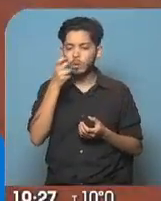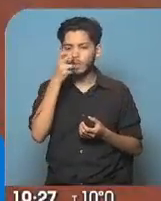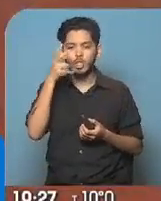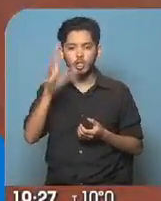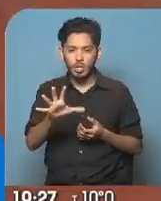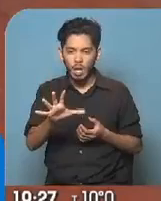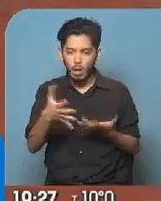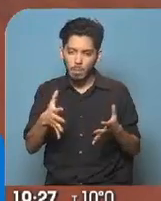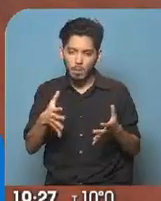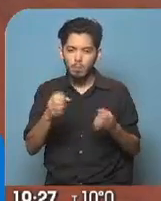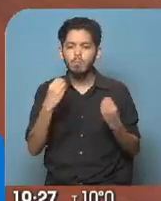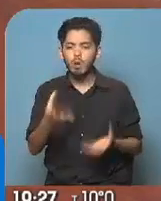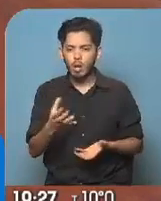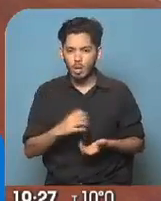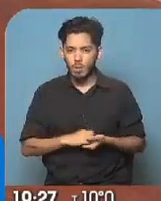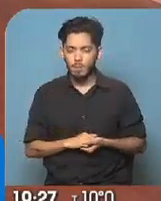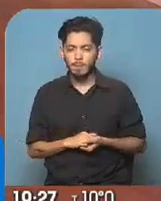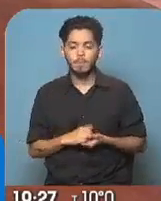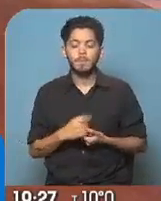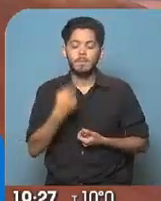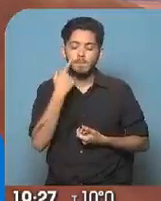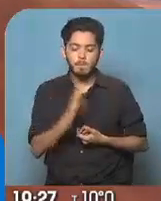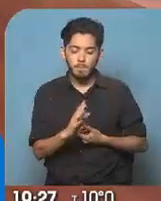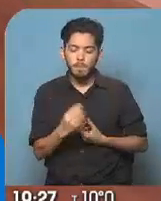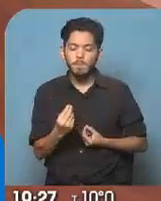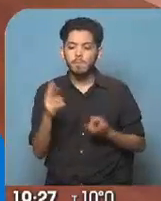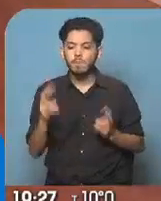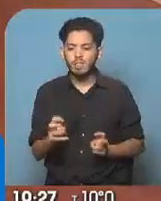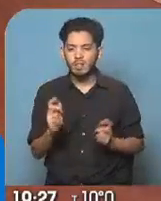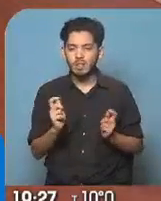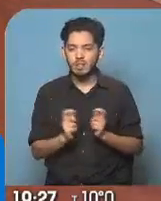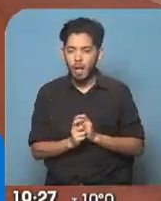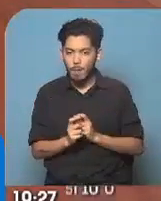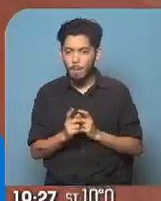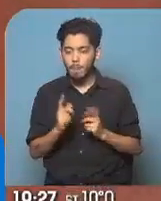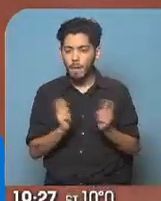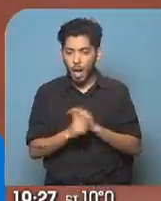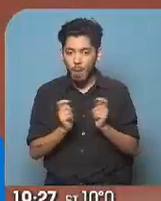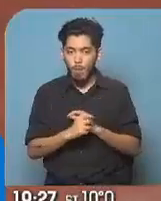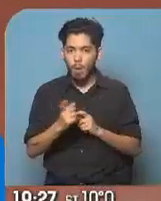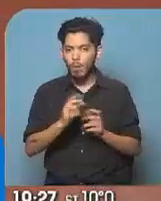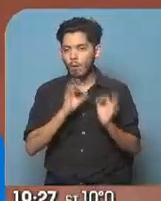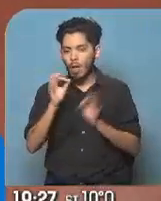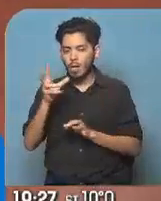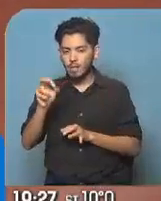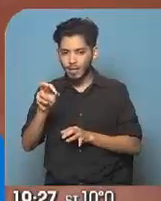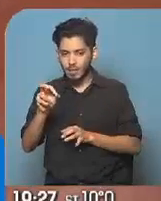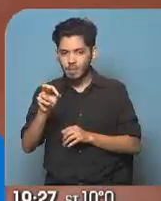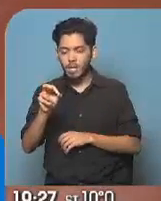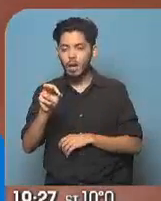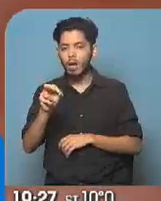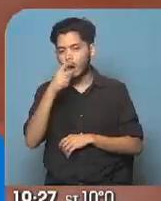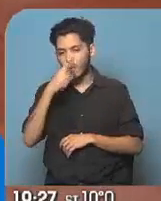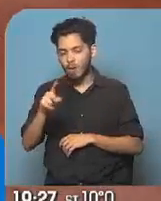porque mira la cuestión cambiaria yo creo que así como cuando se fue a 30 no era el